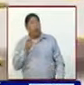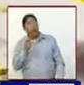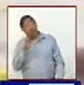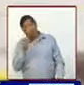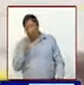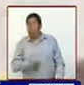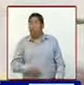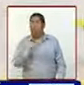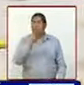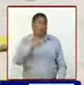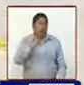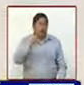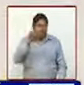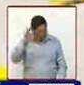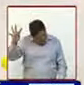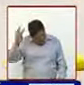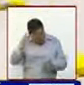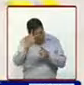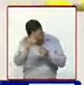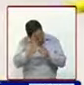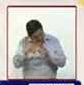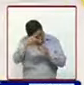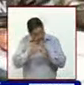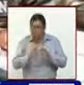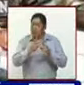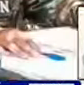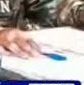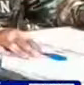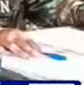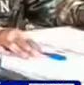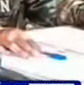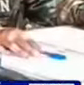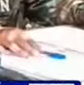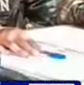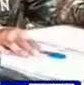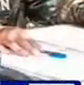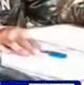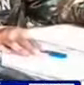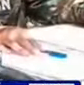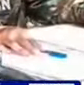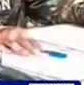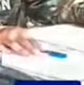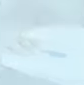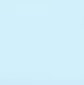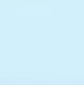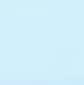tenemos 144 kilos con 450 gramos.